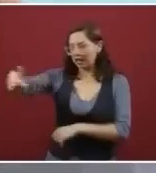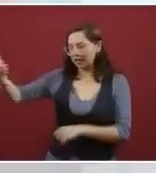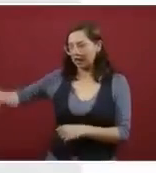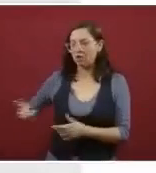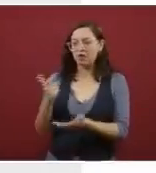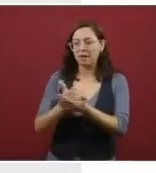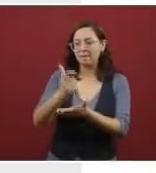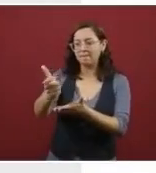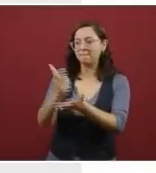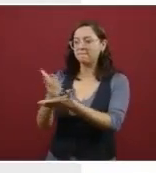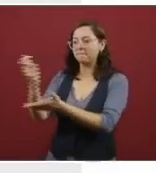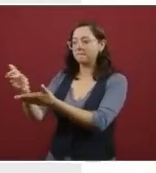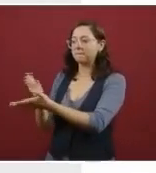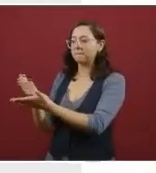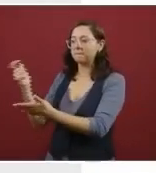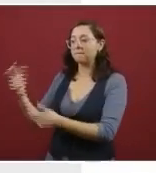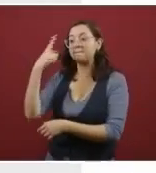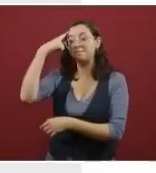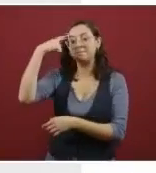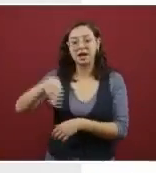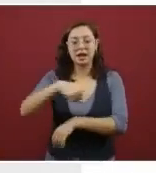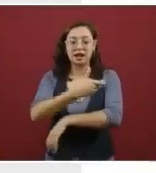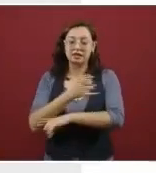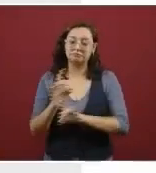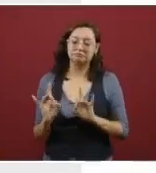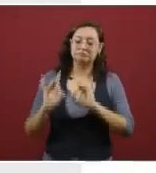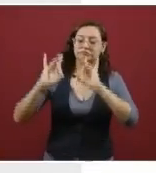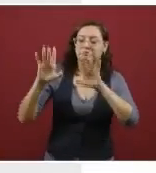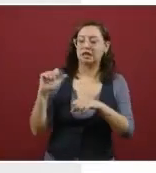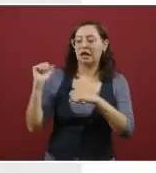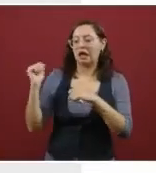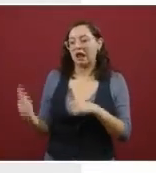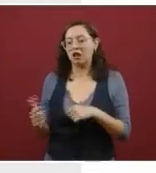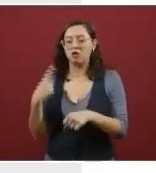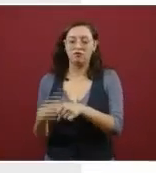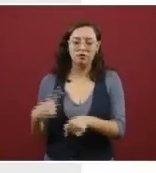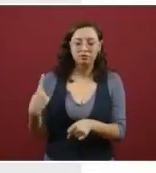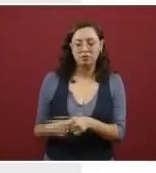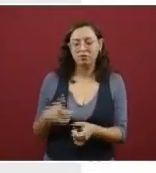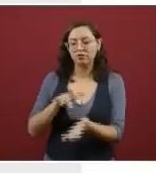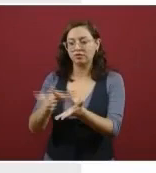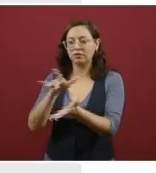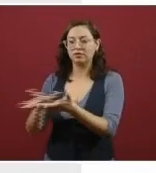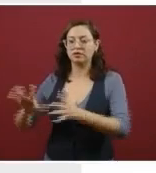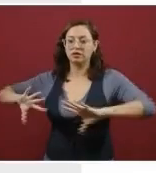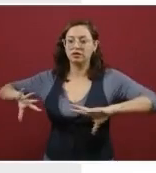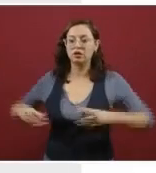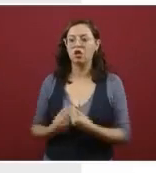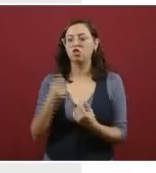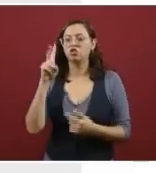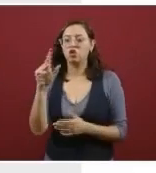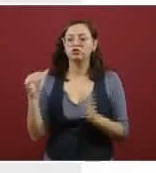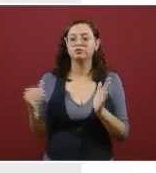se entregó en dos etapas y fueron un total de 157 apoyos por un total de